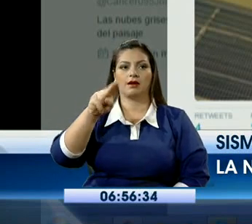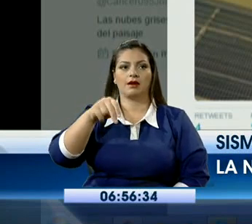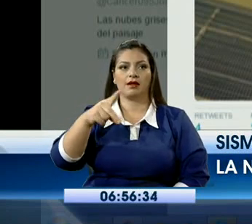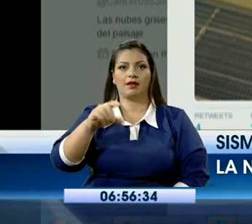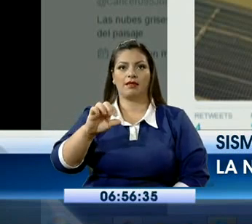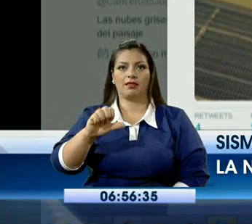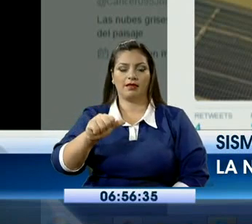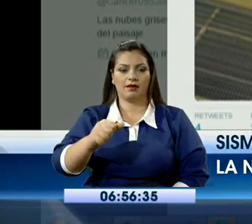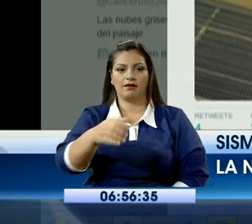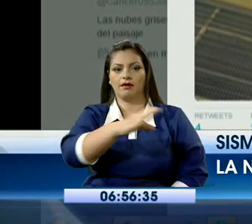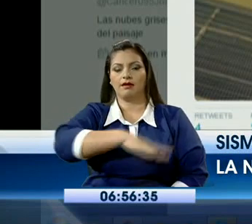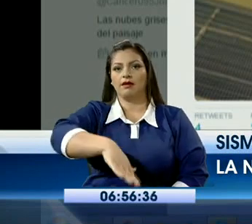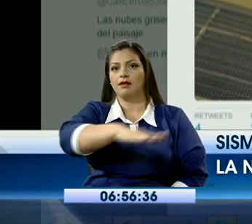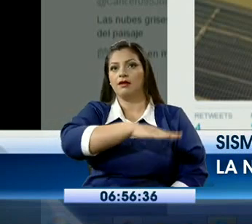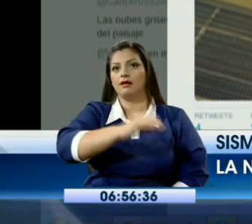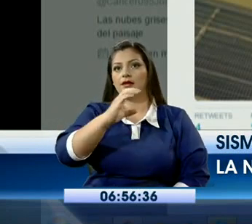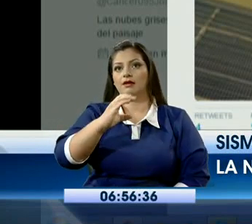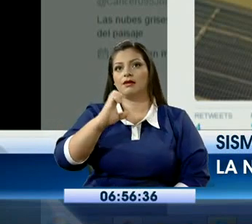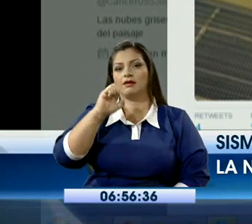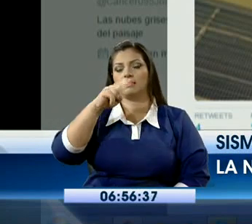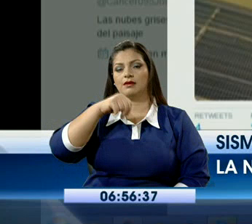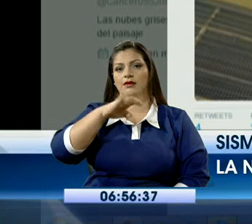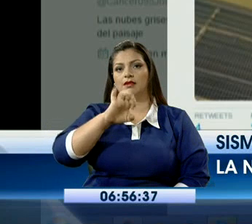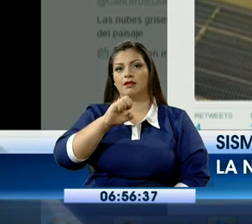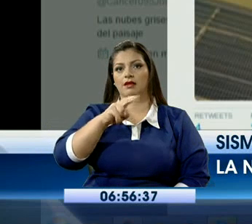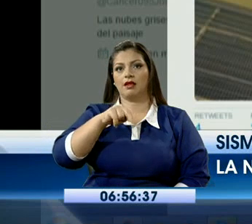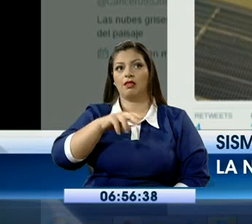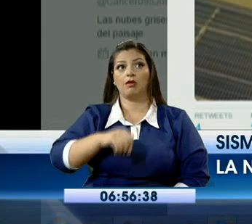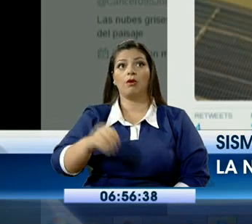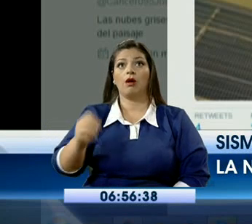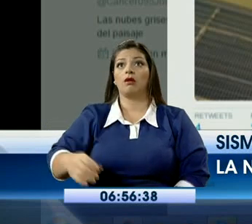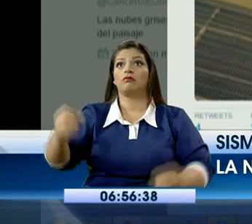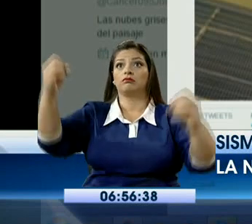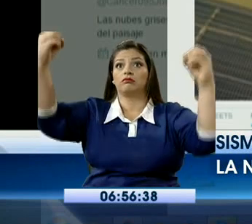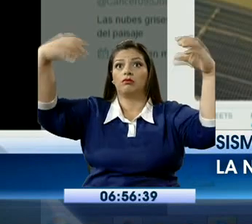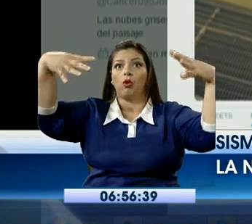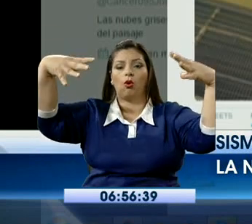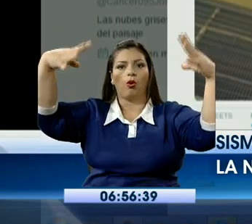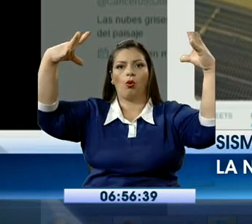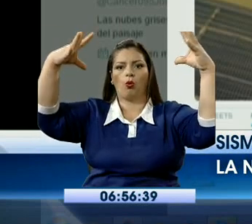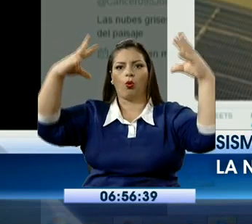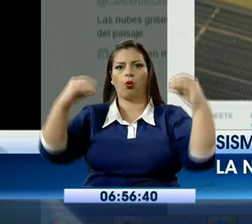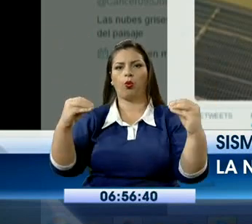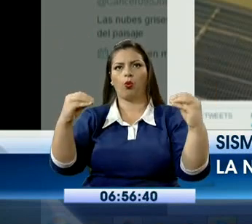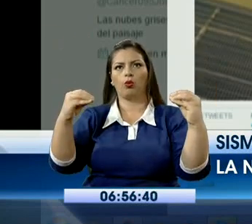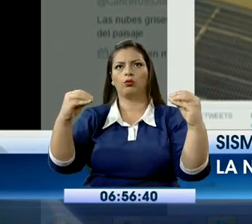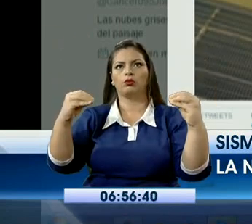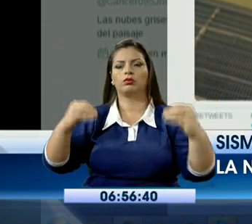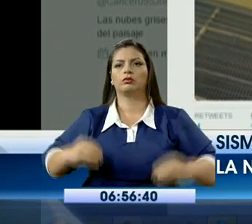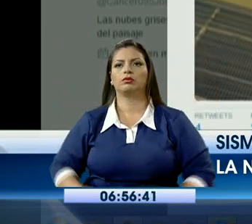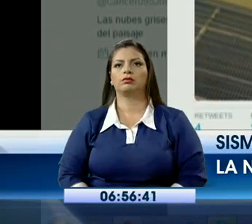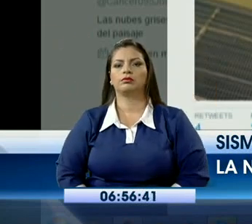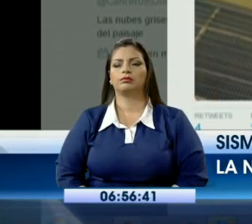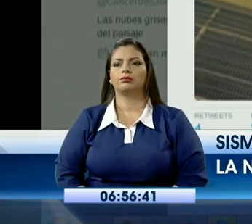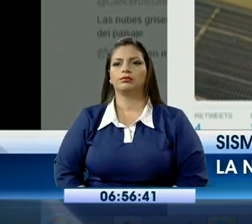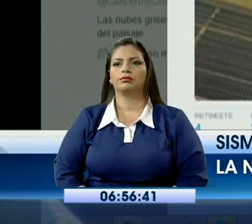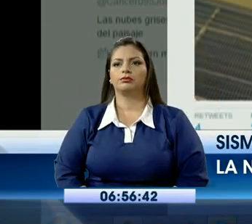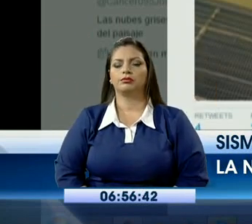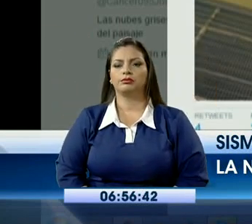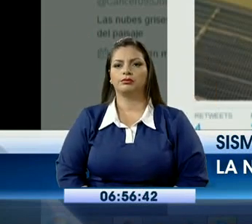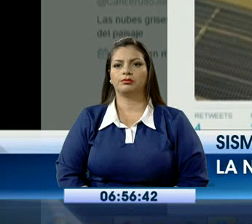eléctrica. Este sismo se originó cerca a la zona de Puembo, al oriente del Llano Grande. Muy